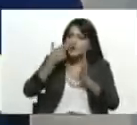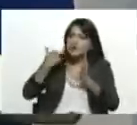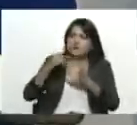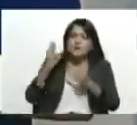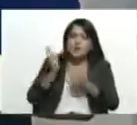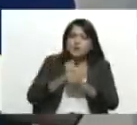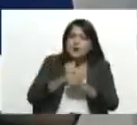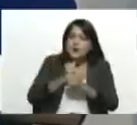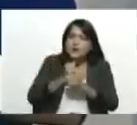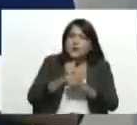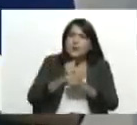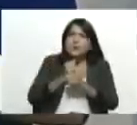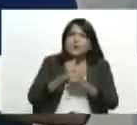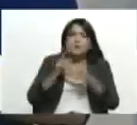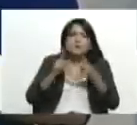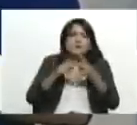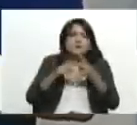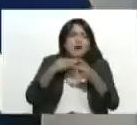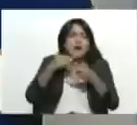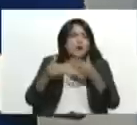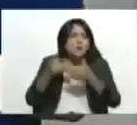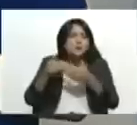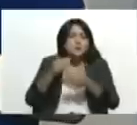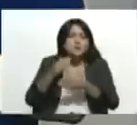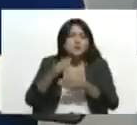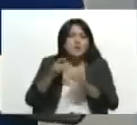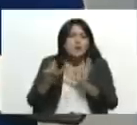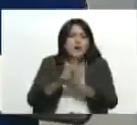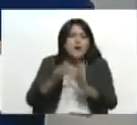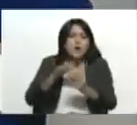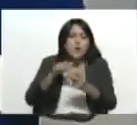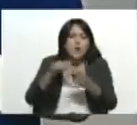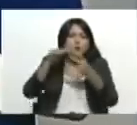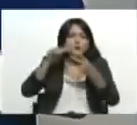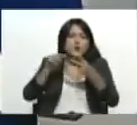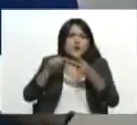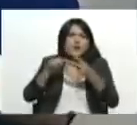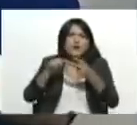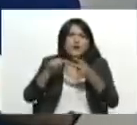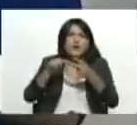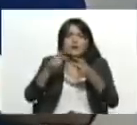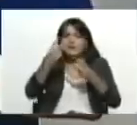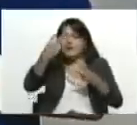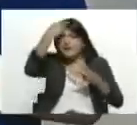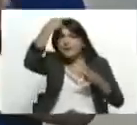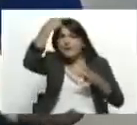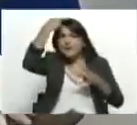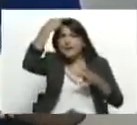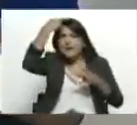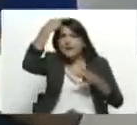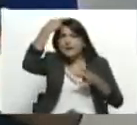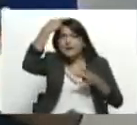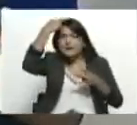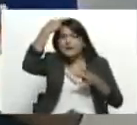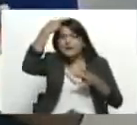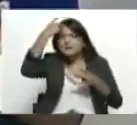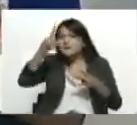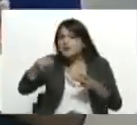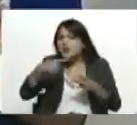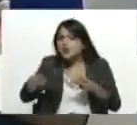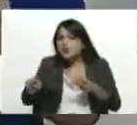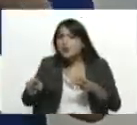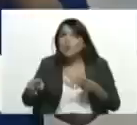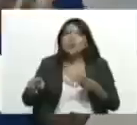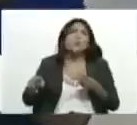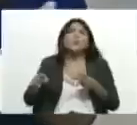se dio algún tipo de proceso legal contra o con el aissami se está dando